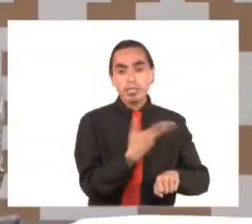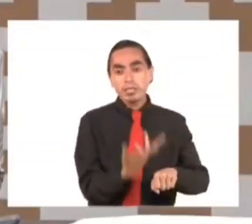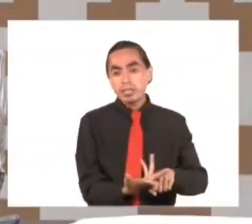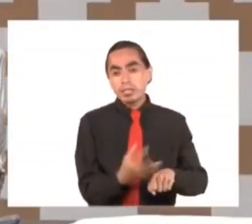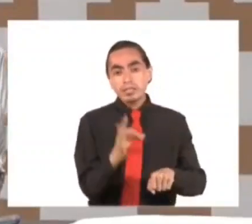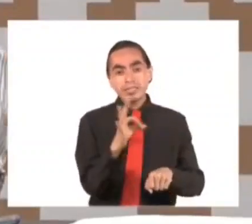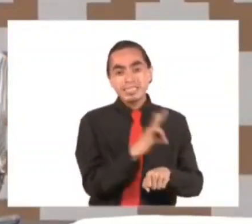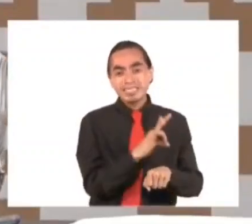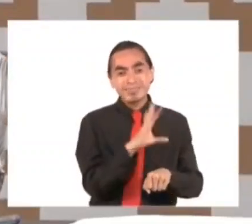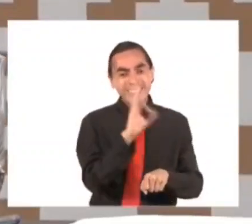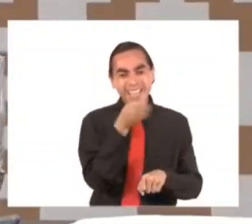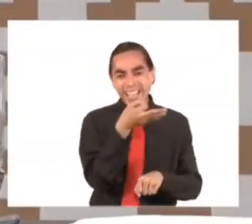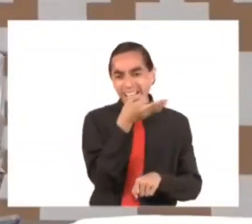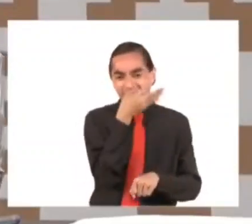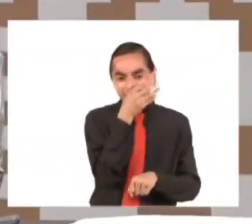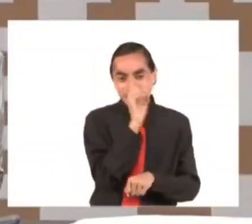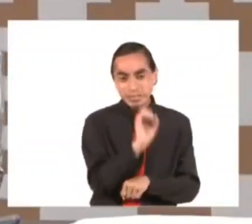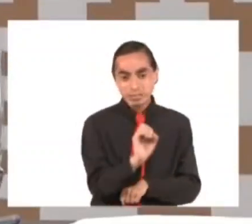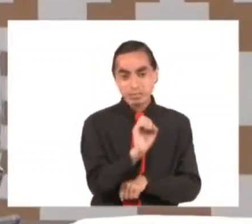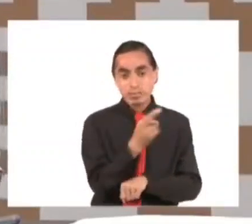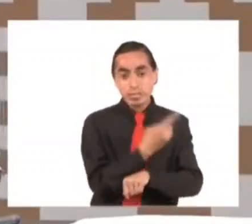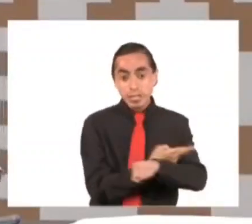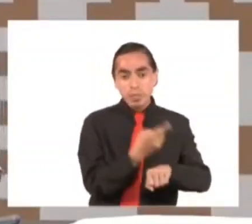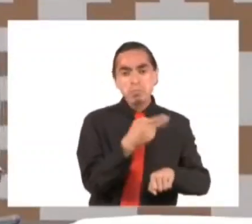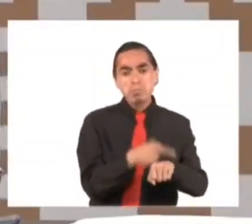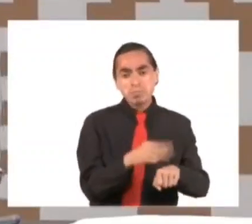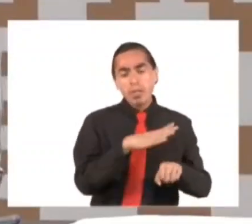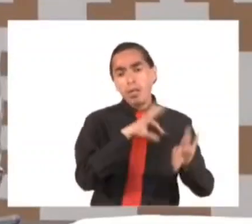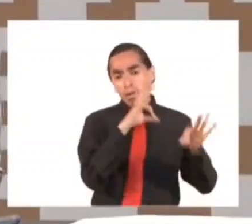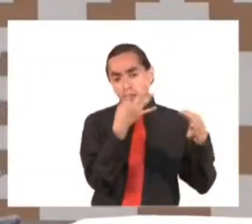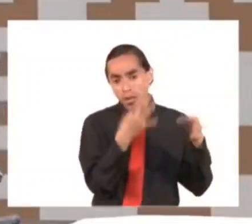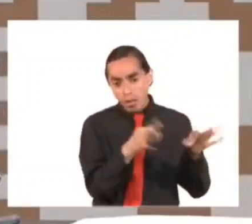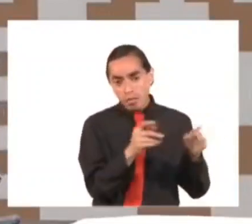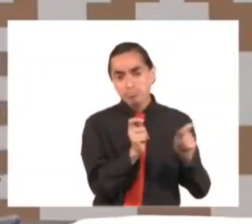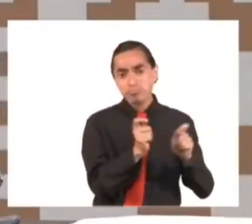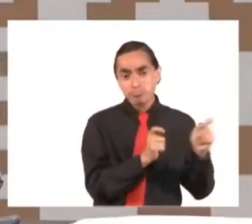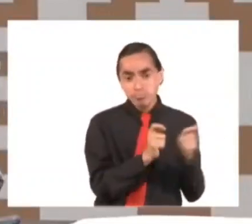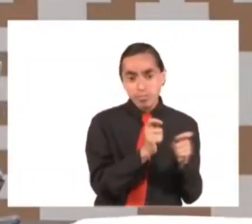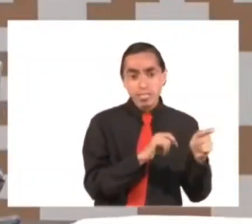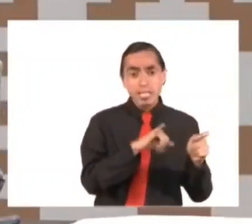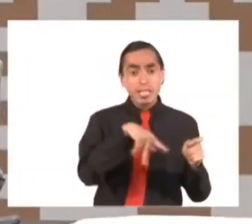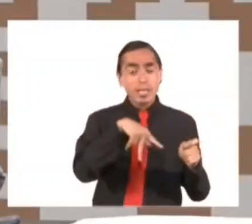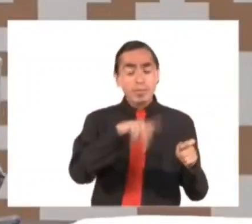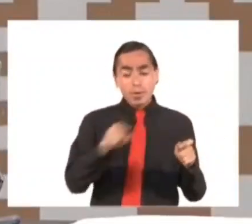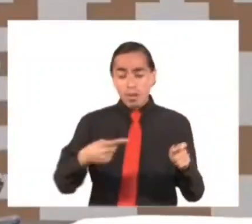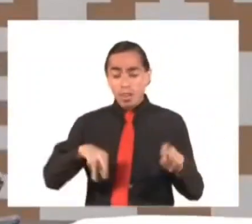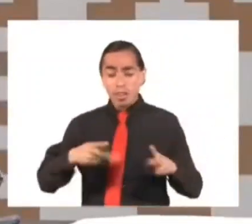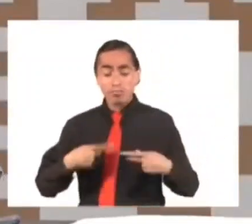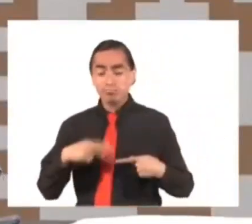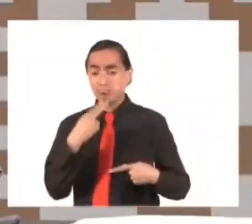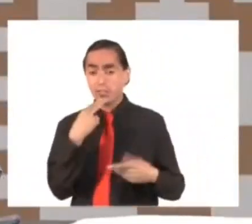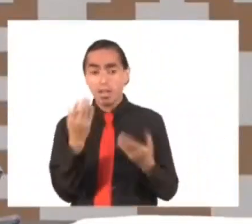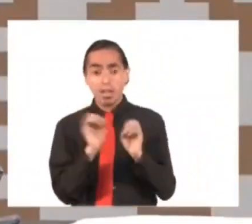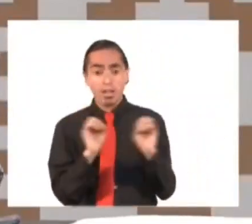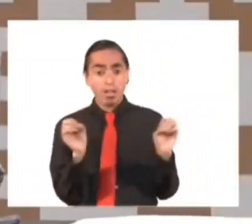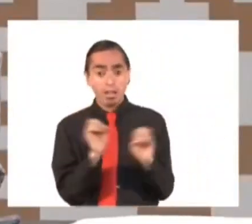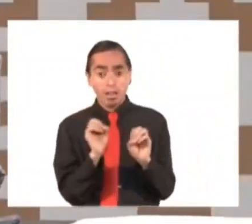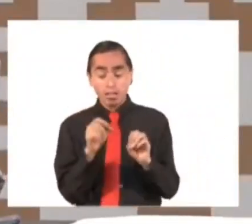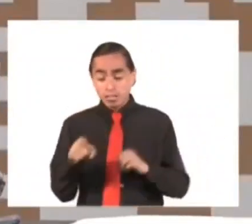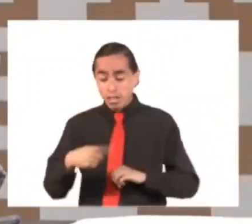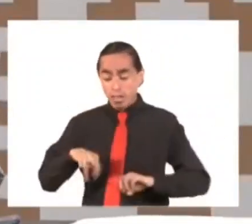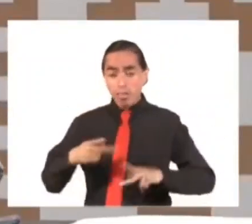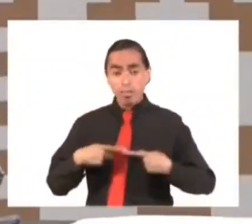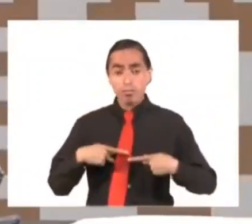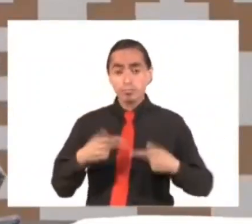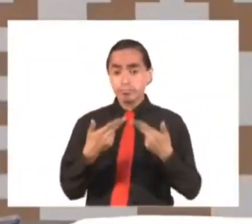uso cercana a 0, es decir, trámites que existían, que estaban regulados, pero que no estaban siendo utilizados por los ciudadanos. Y si no estaban siendo utilizados